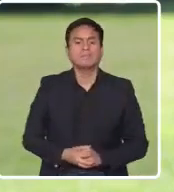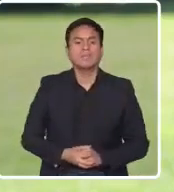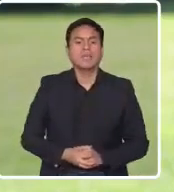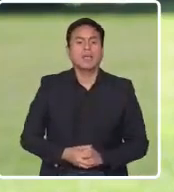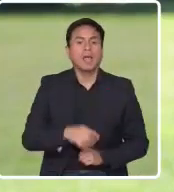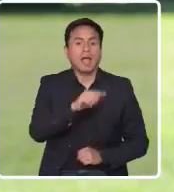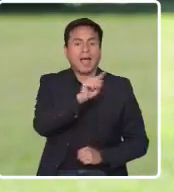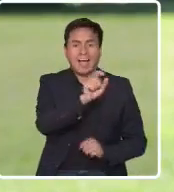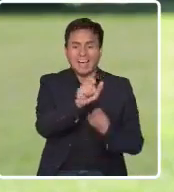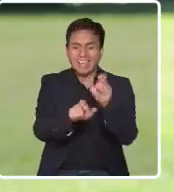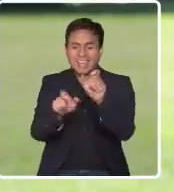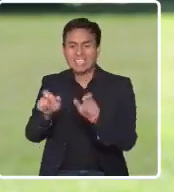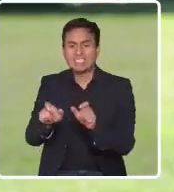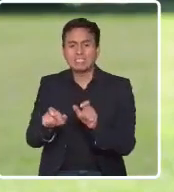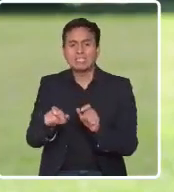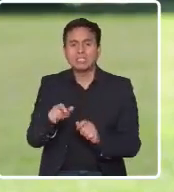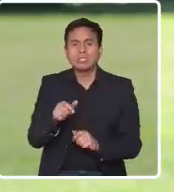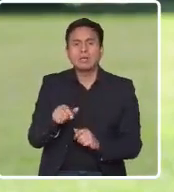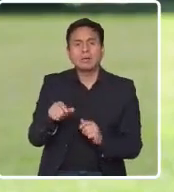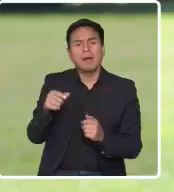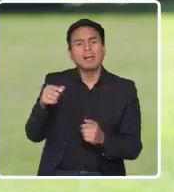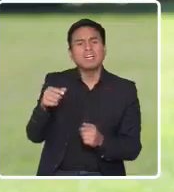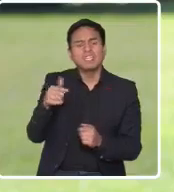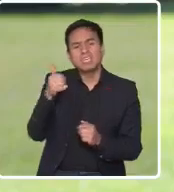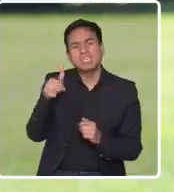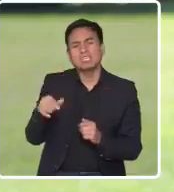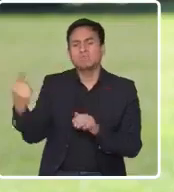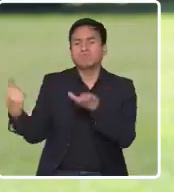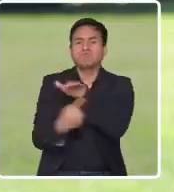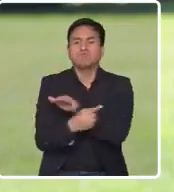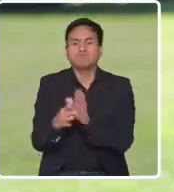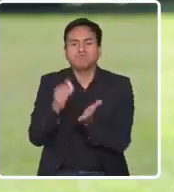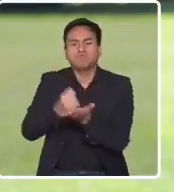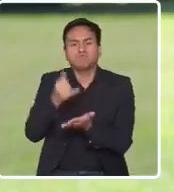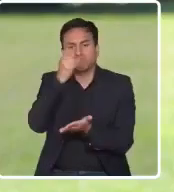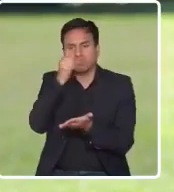Y a quienes estén irregulares en Chile, los vamos a echar.